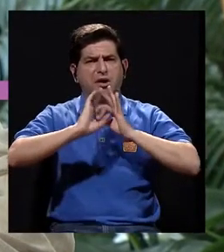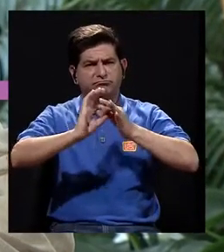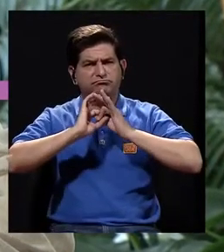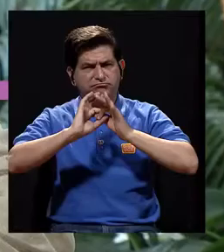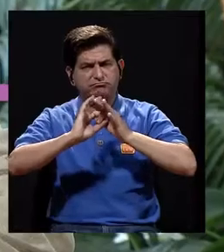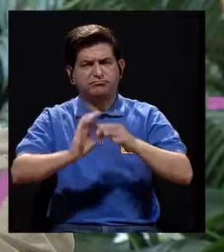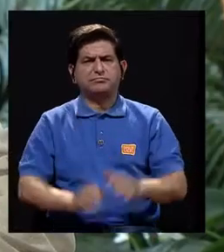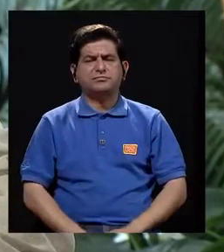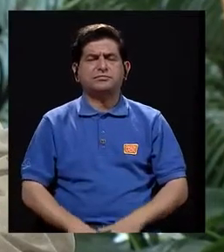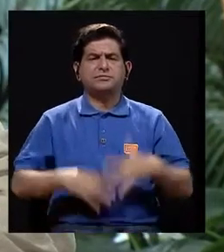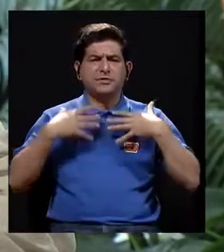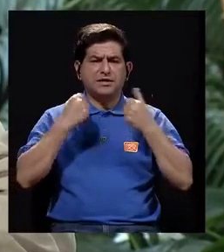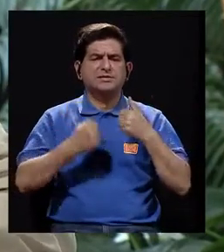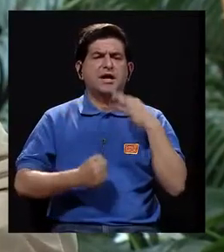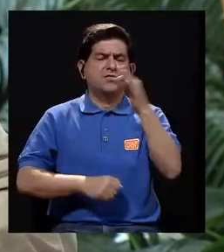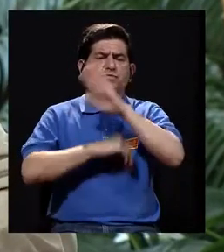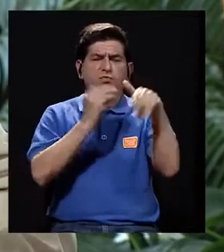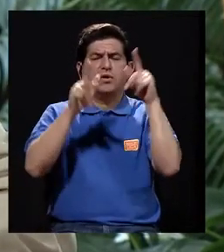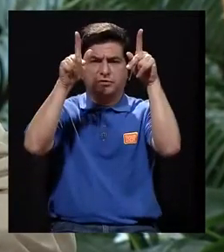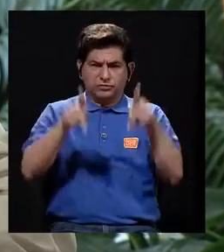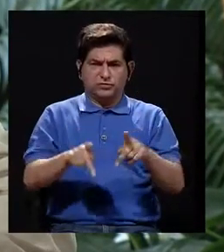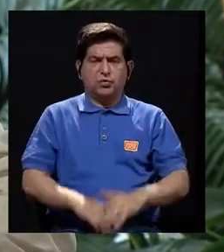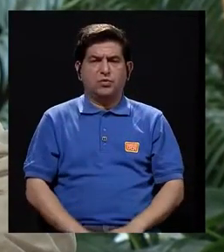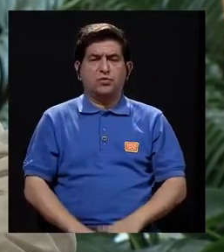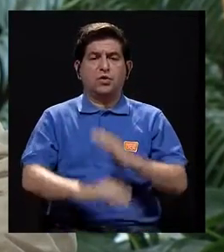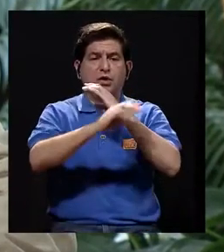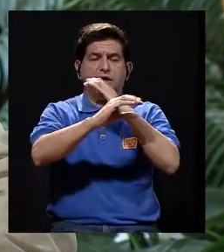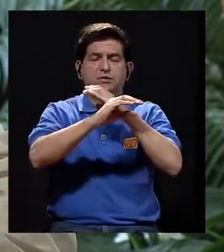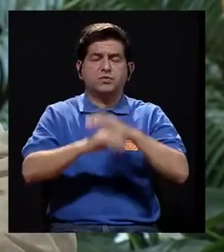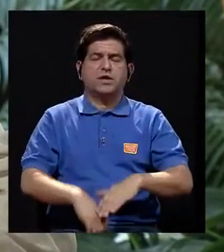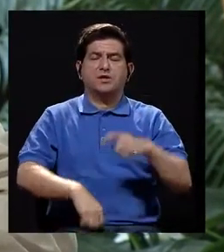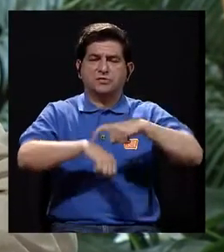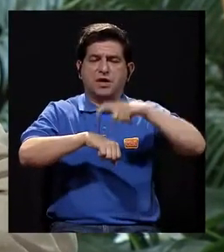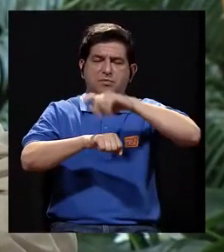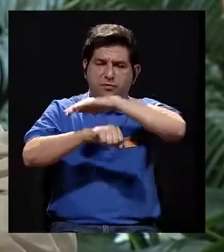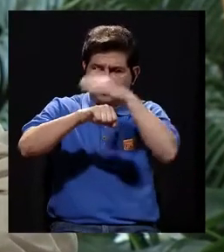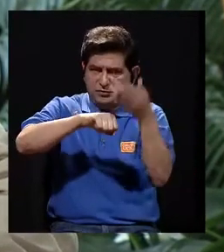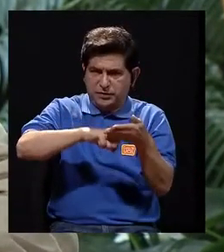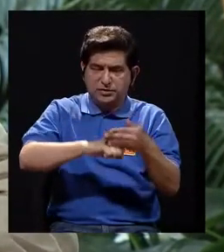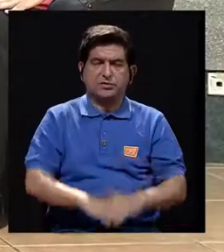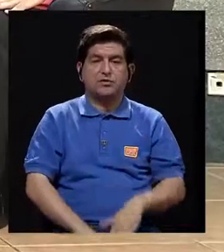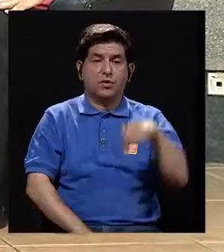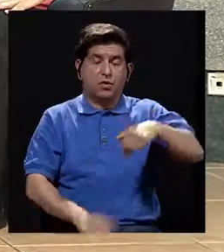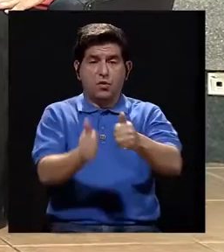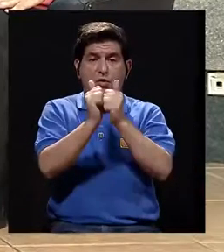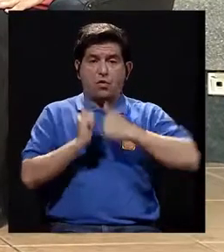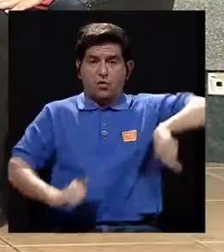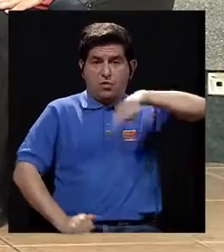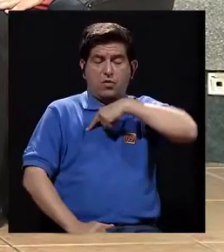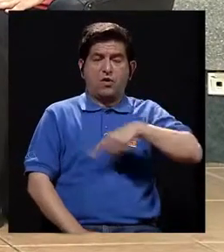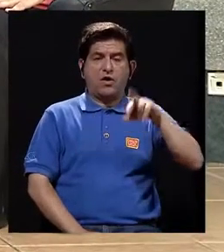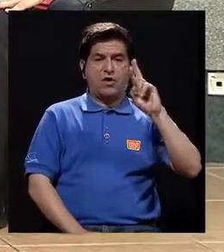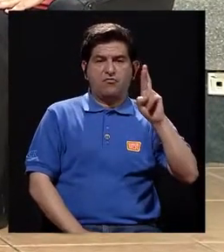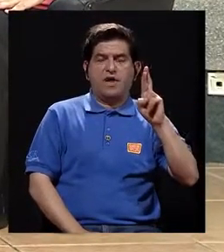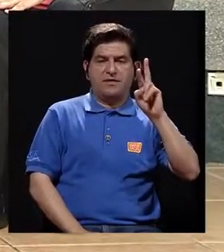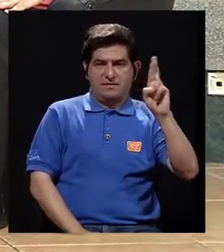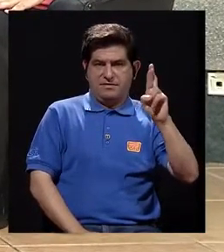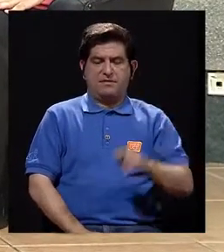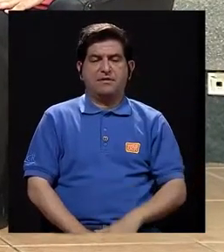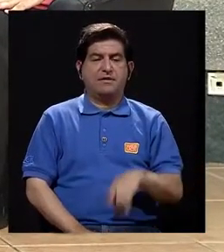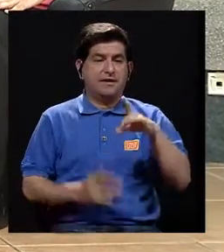se relaciona mucho con la salud futura de todo ser humano y son los cuidados del embarazo. El día de hoy nos acompaña don